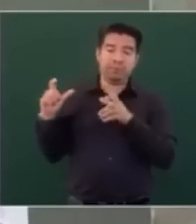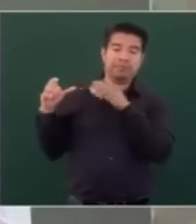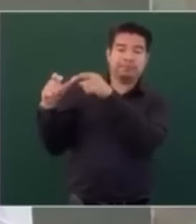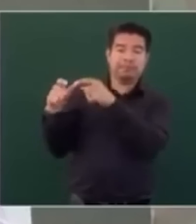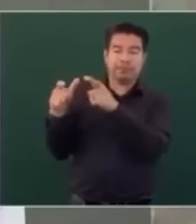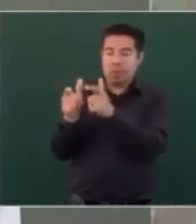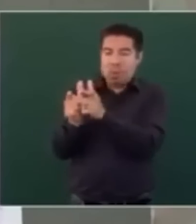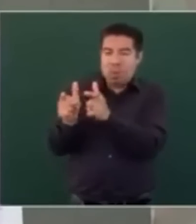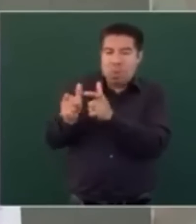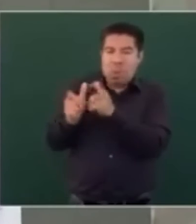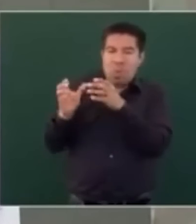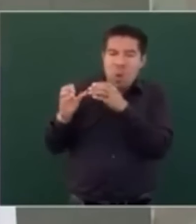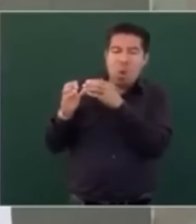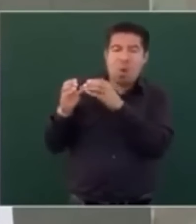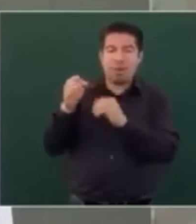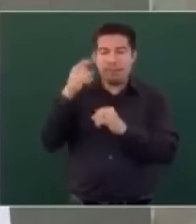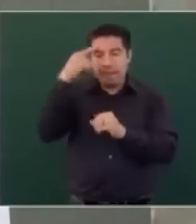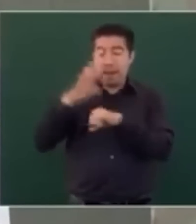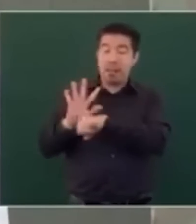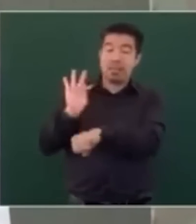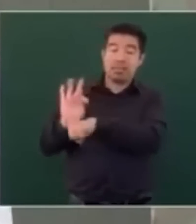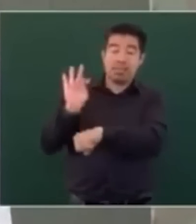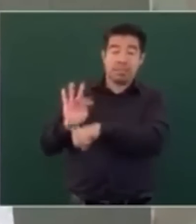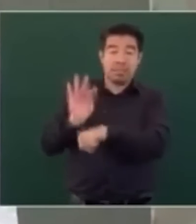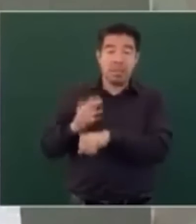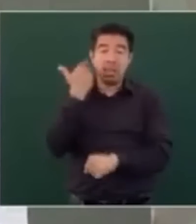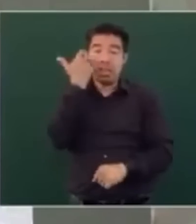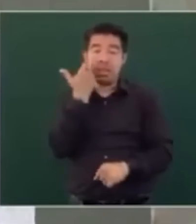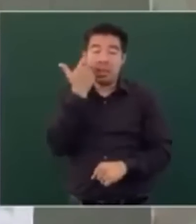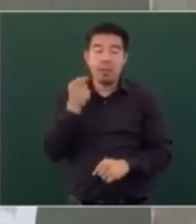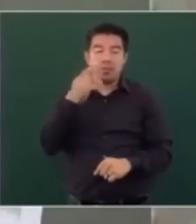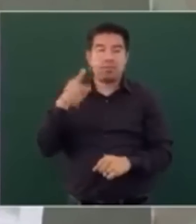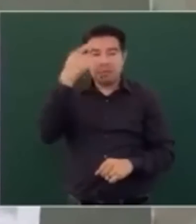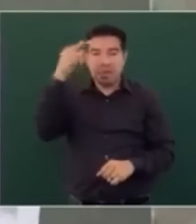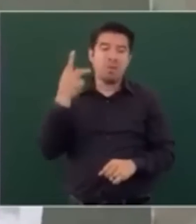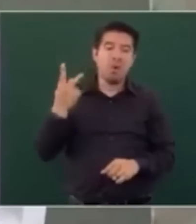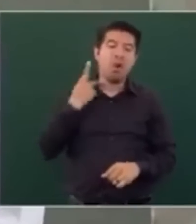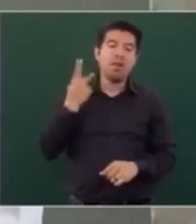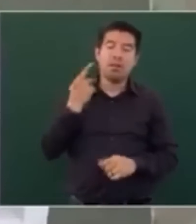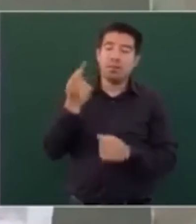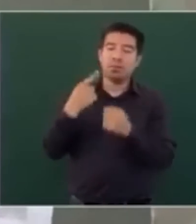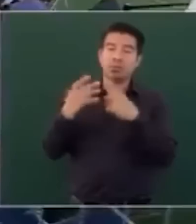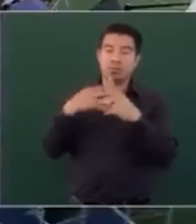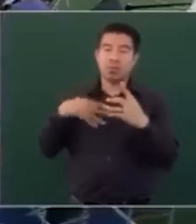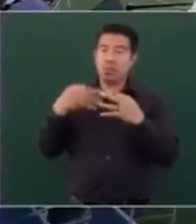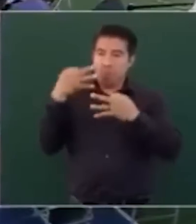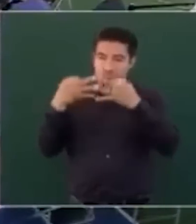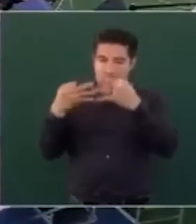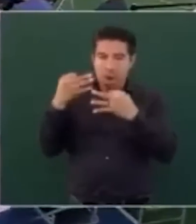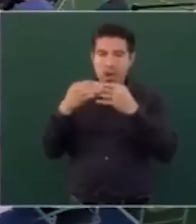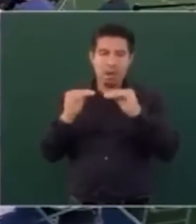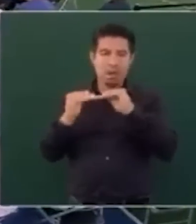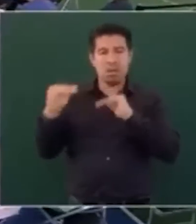se hace entre políticos, en este caso entre jueces, magistrados, ministros, ¿no?